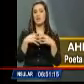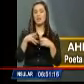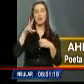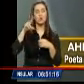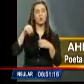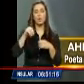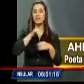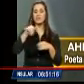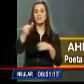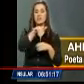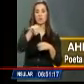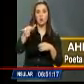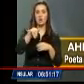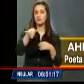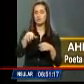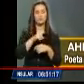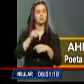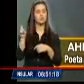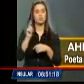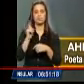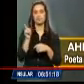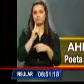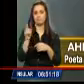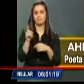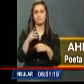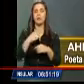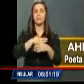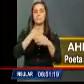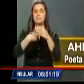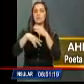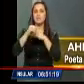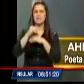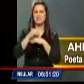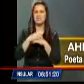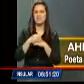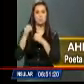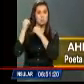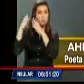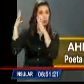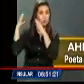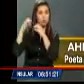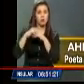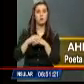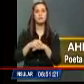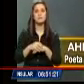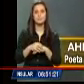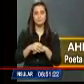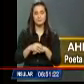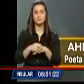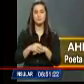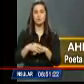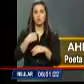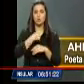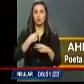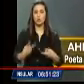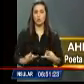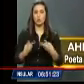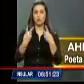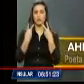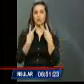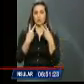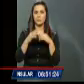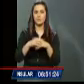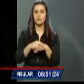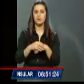estados, es una agresión. Totalmente. Con respecto a mis hijos, escucha el bombardeo. Yo vivo en la 11